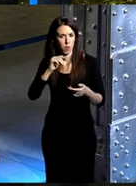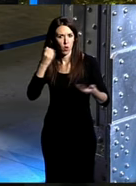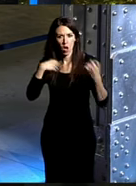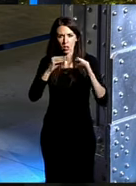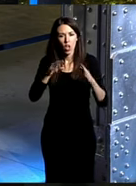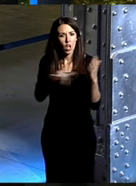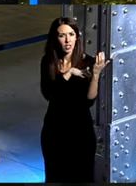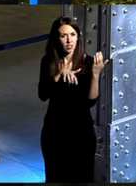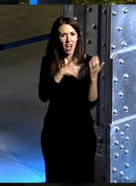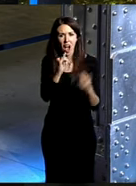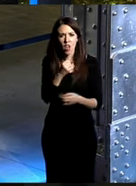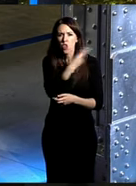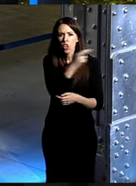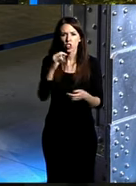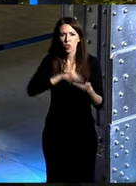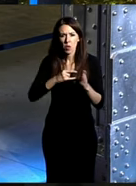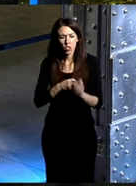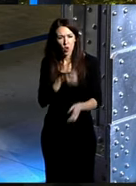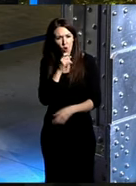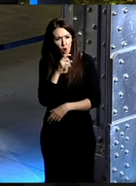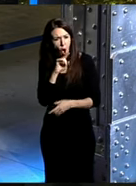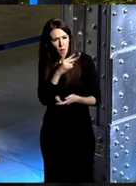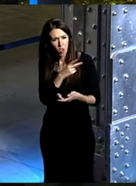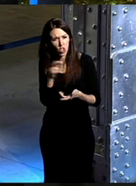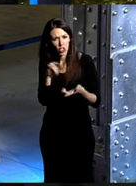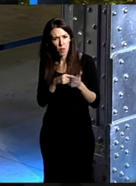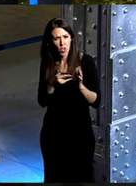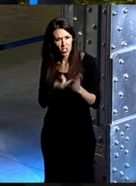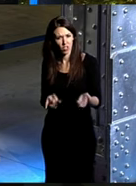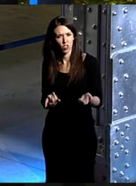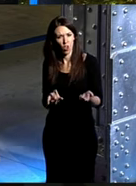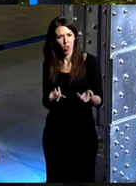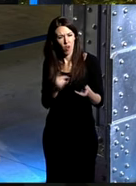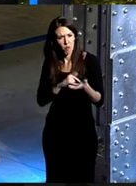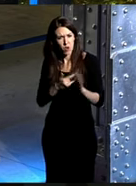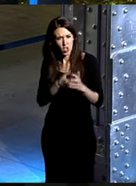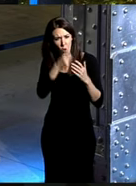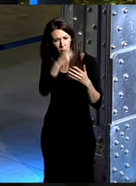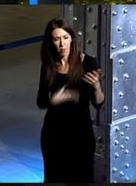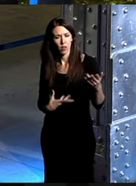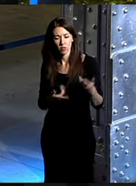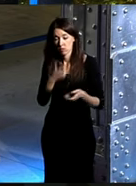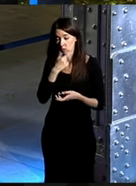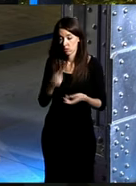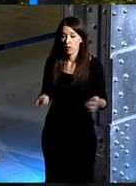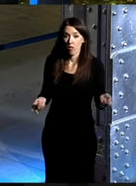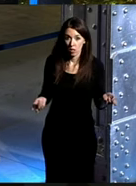su computadora. El tipo tenía 200 proyectos. Le digo, ¿cómo tenés 200 proyectos? Lev, ¿cómo pudiste hacer tantos proyectos? Dice, muy